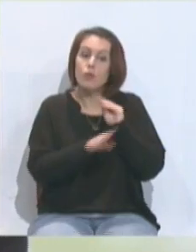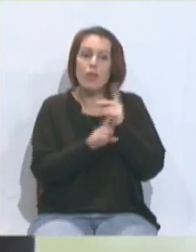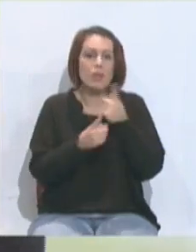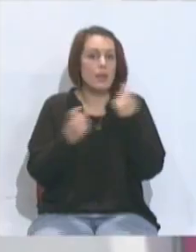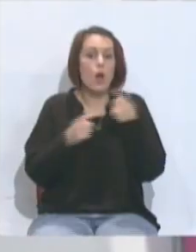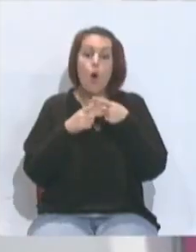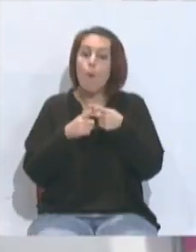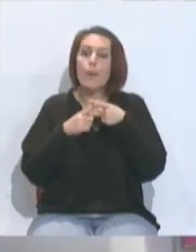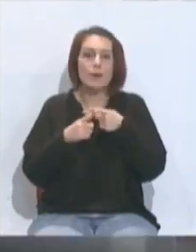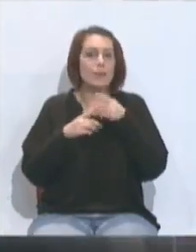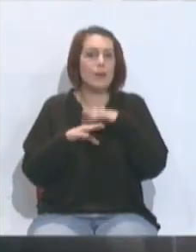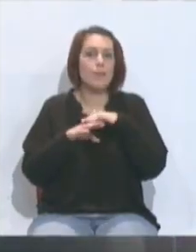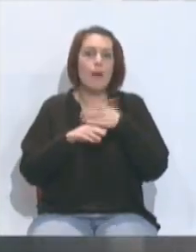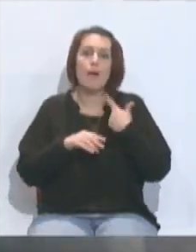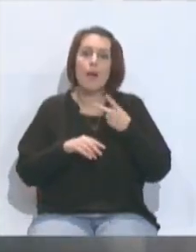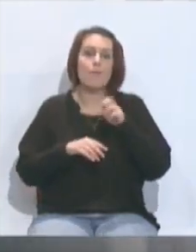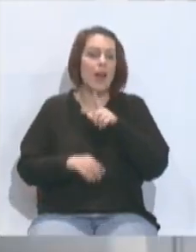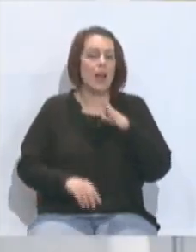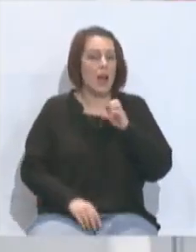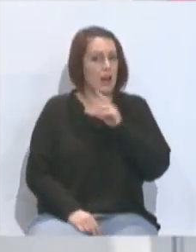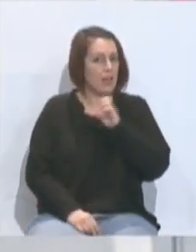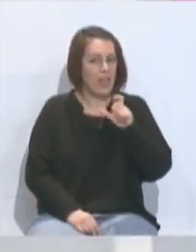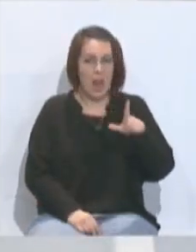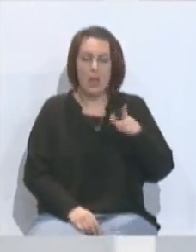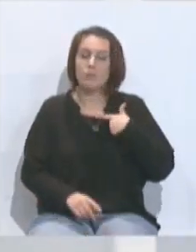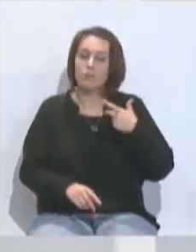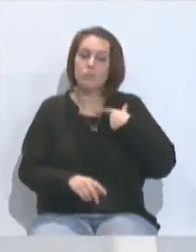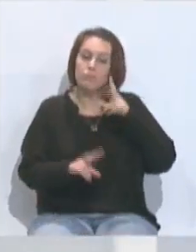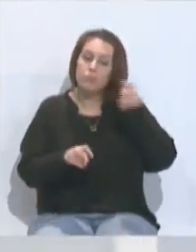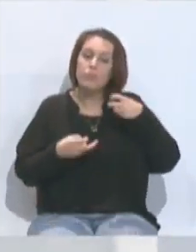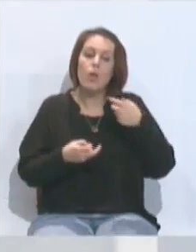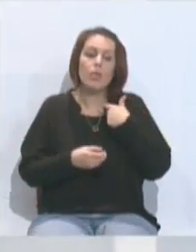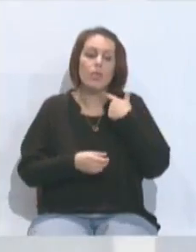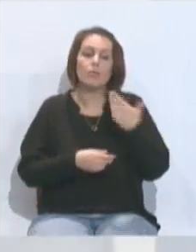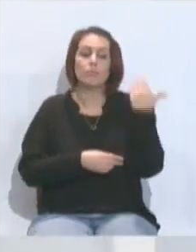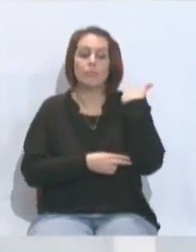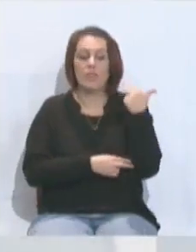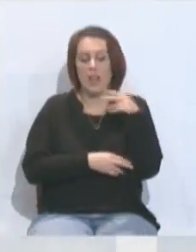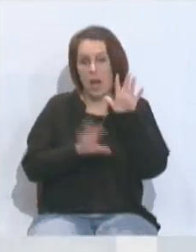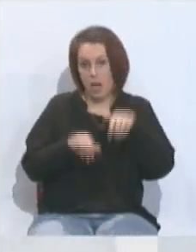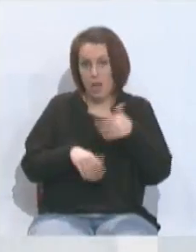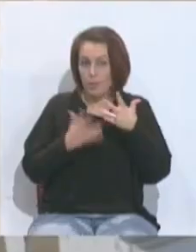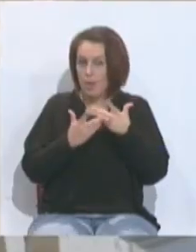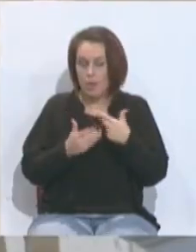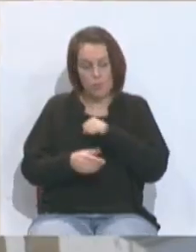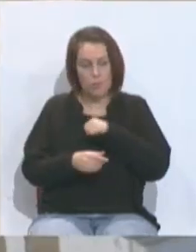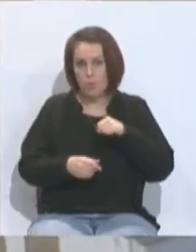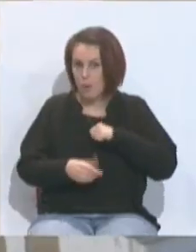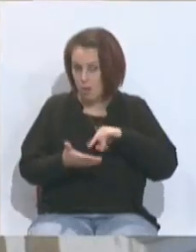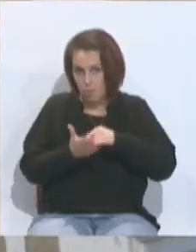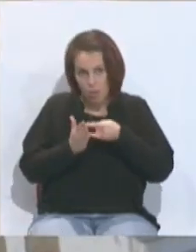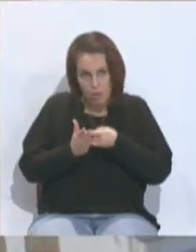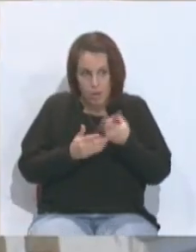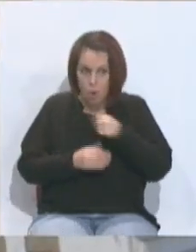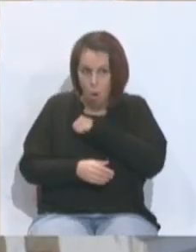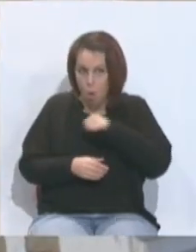necesaria para la rehabilitación de Valcárcel, reiterando el pasado viernes en Cádiz que la Administración Autonómica no iba a asumir el proyecto